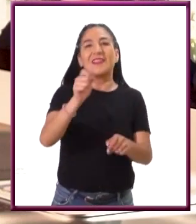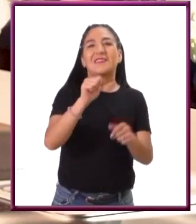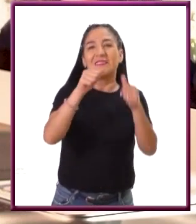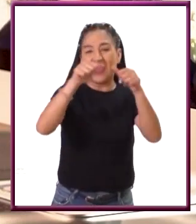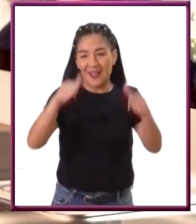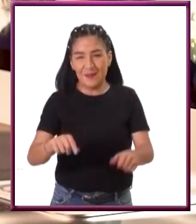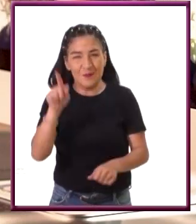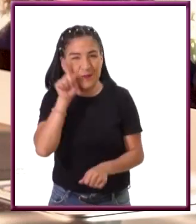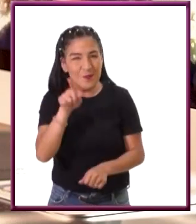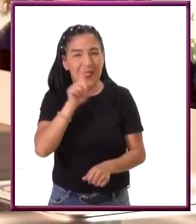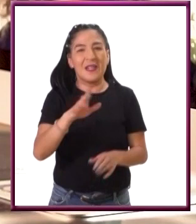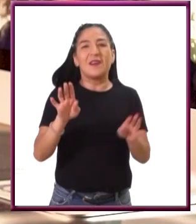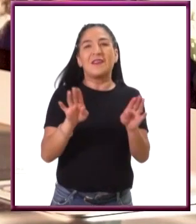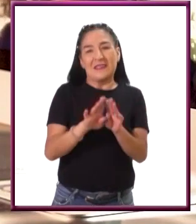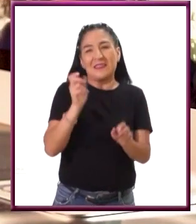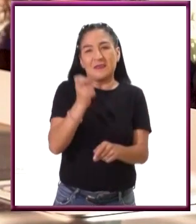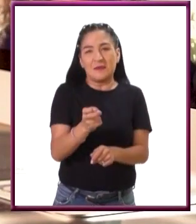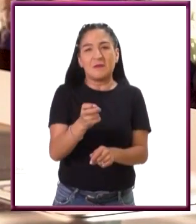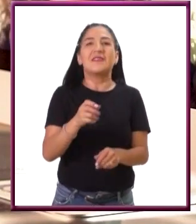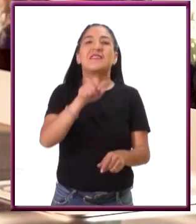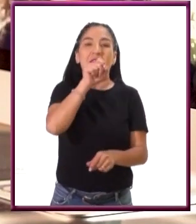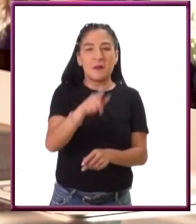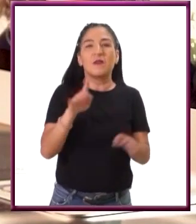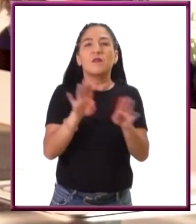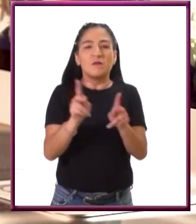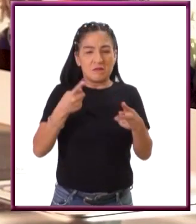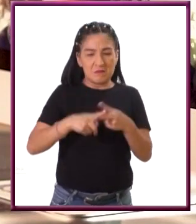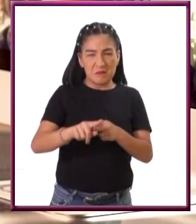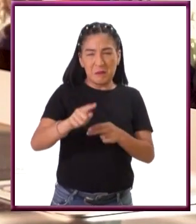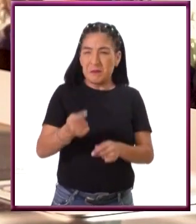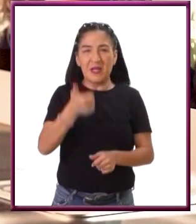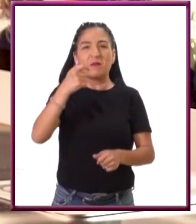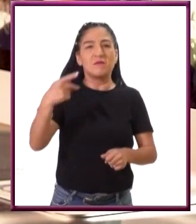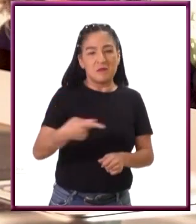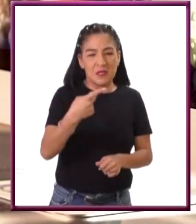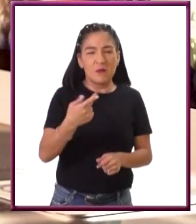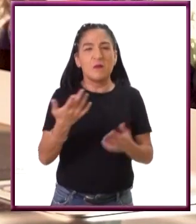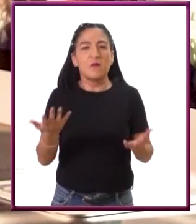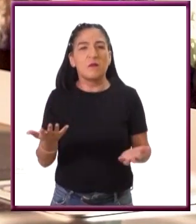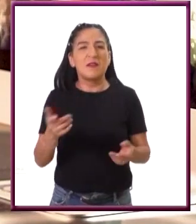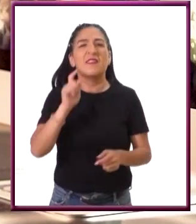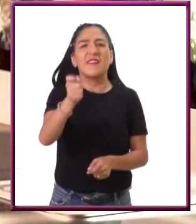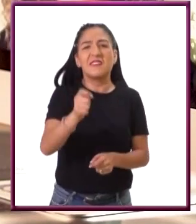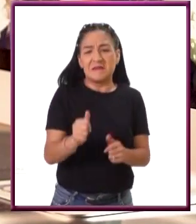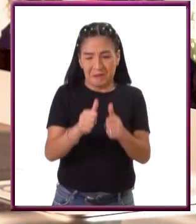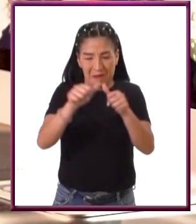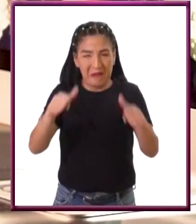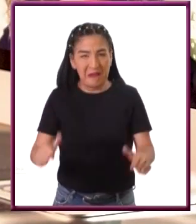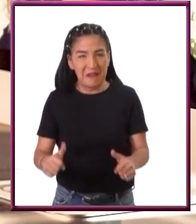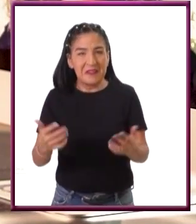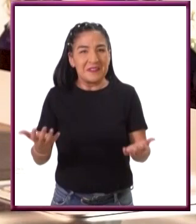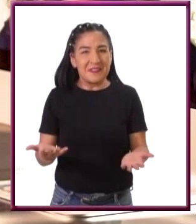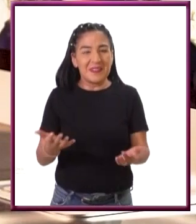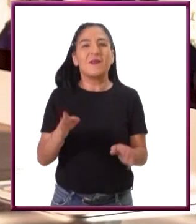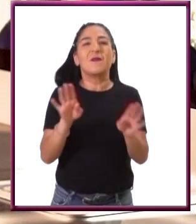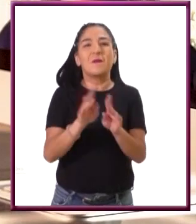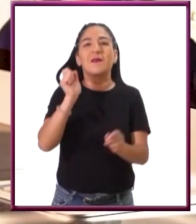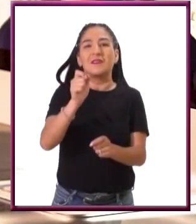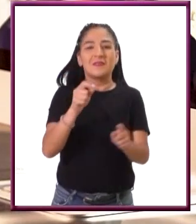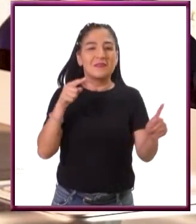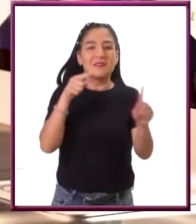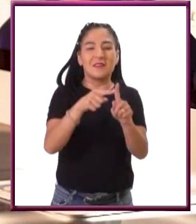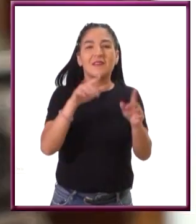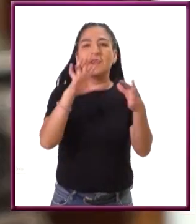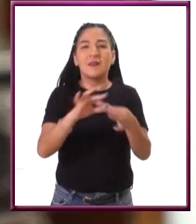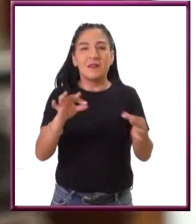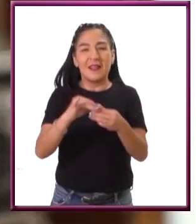con los artistas y con el género, sino también tendríamos que empezar por preguntarnos a qué le llamamos arte. Tendríamos que también